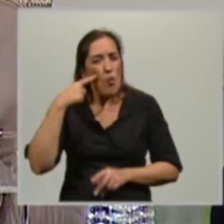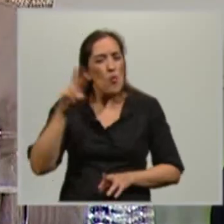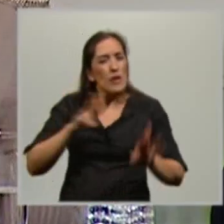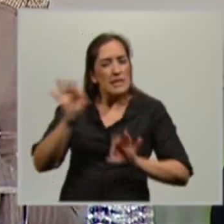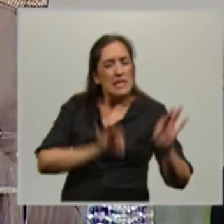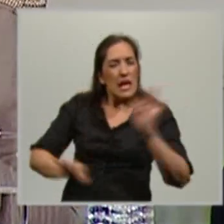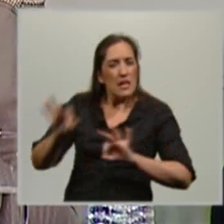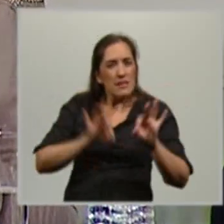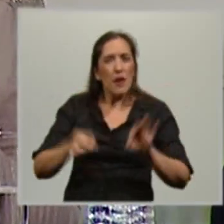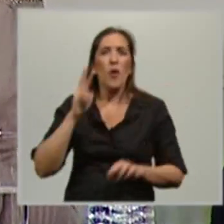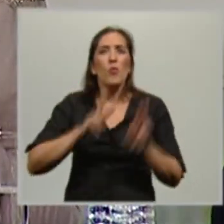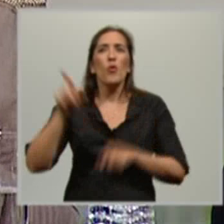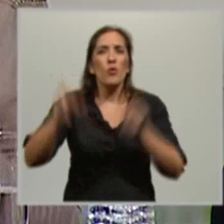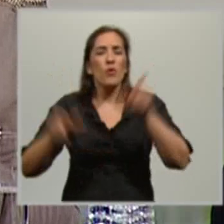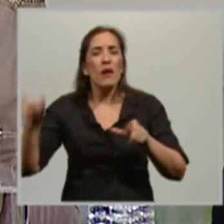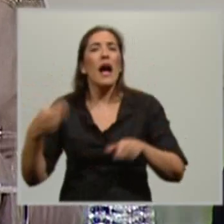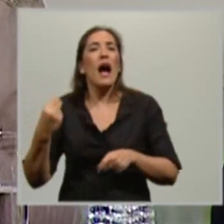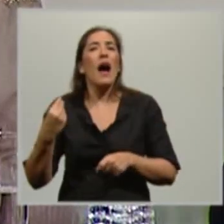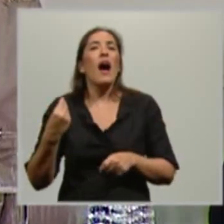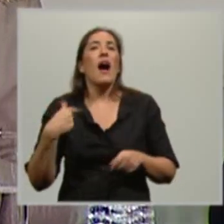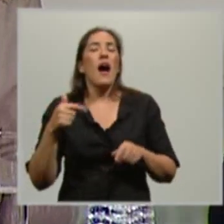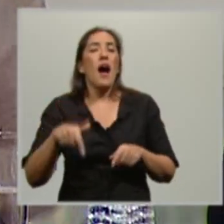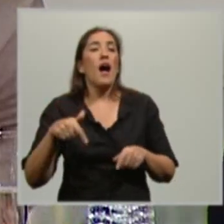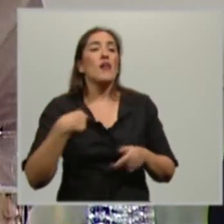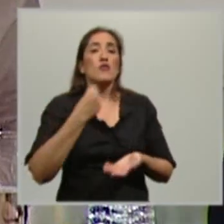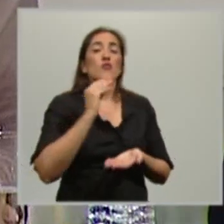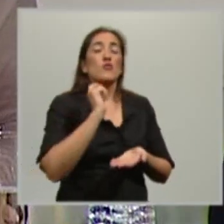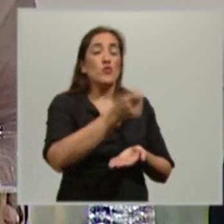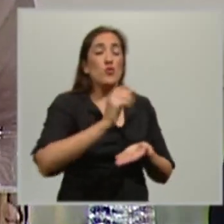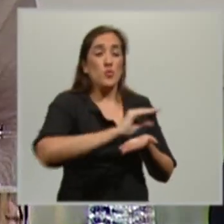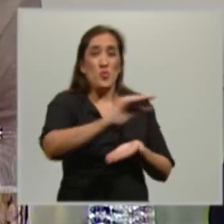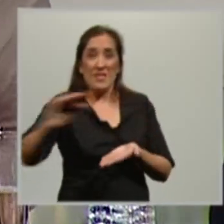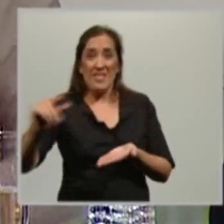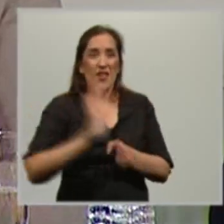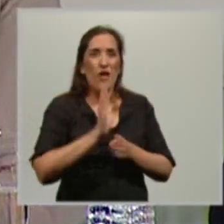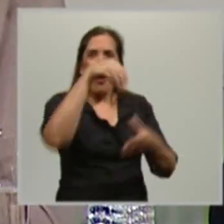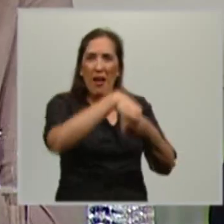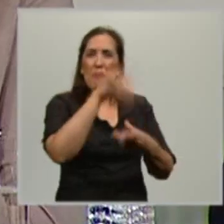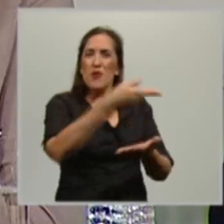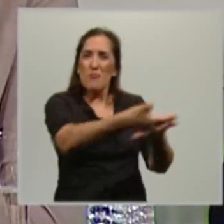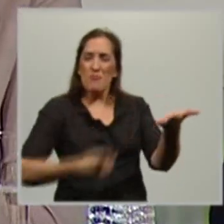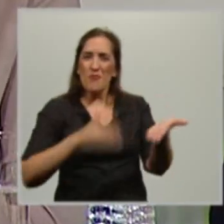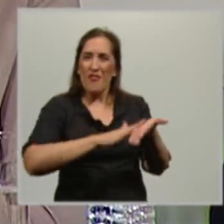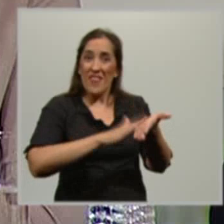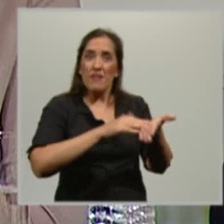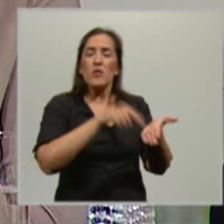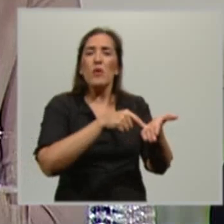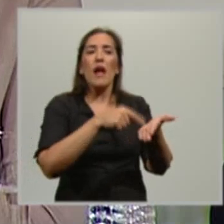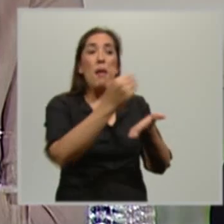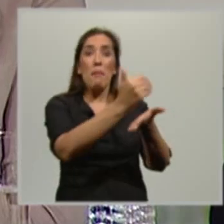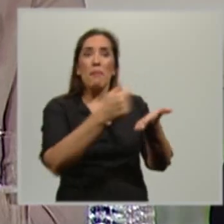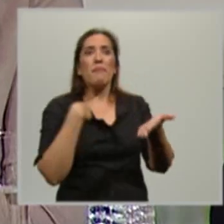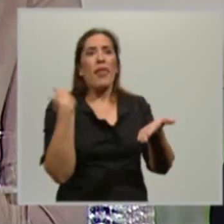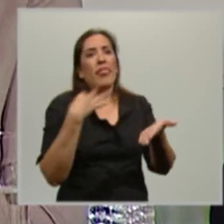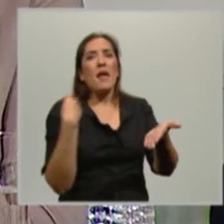hoy cuando estamos haciendo la reducción de los subsidios. Y la equidad que tiene también que ver con que, bueno, con que